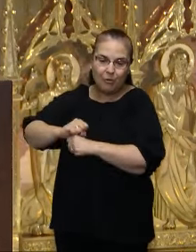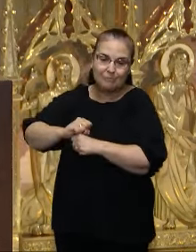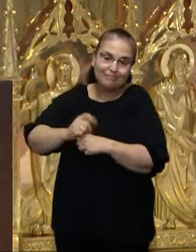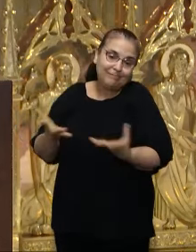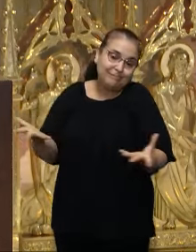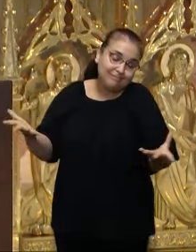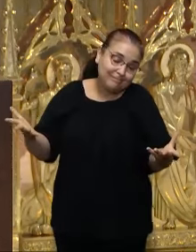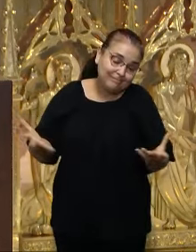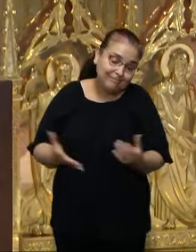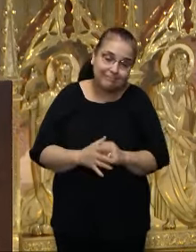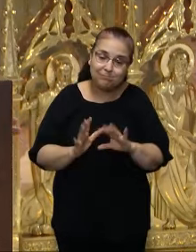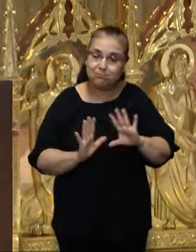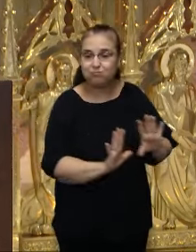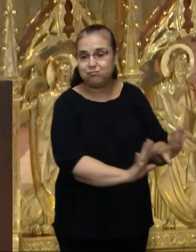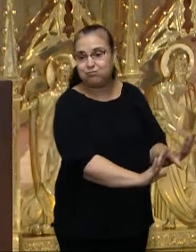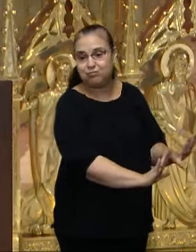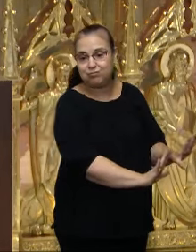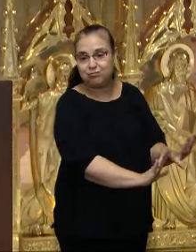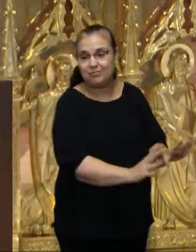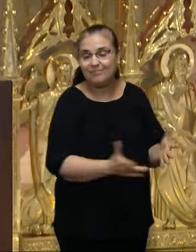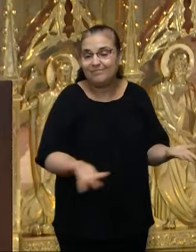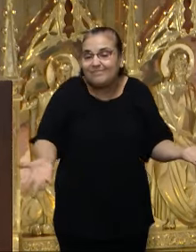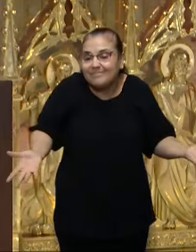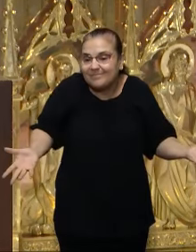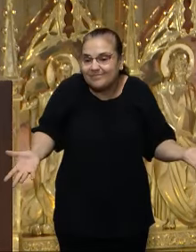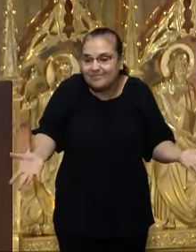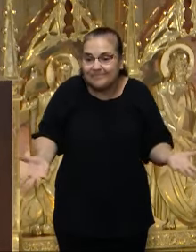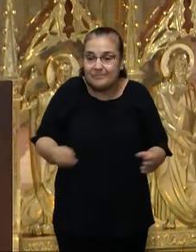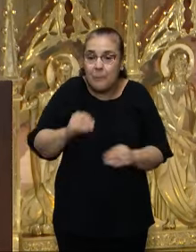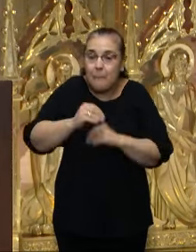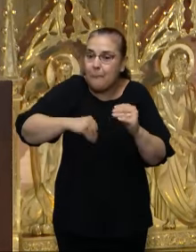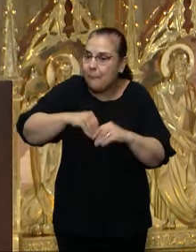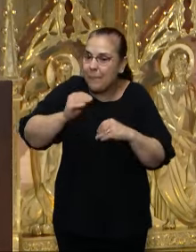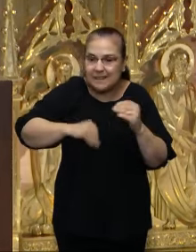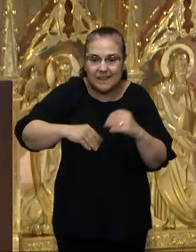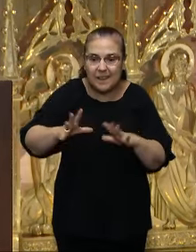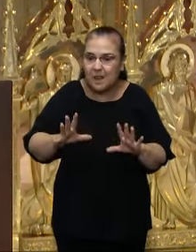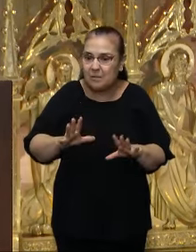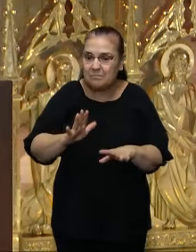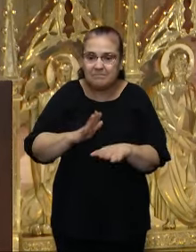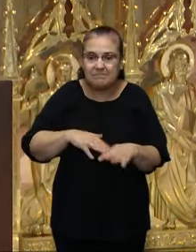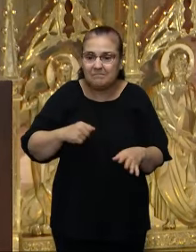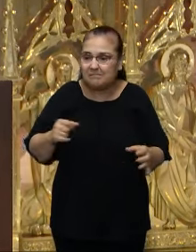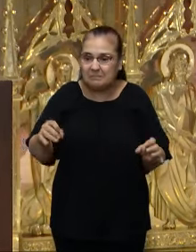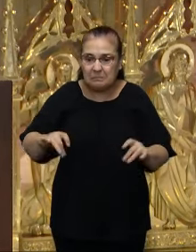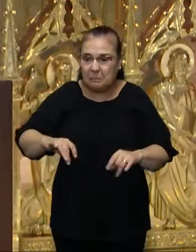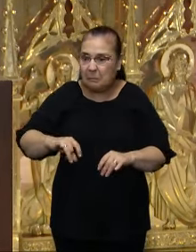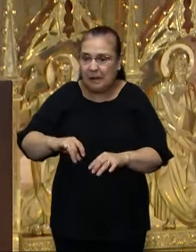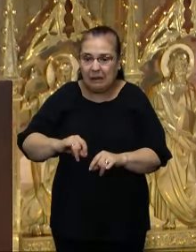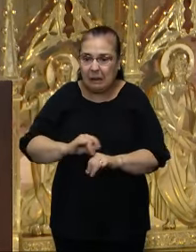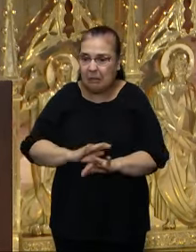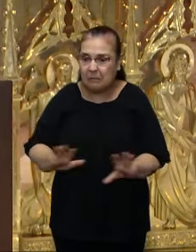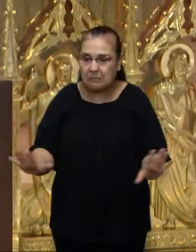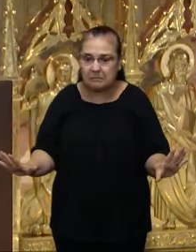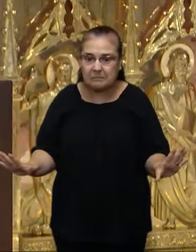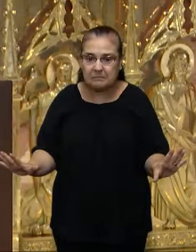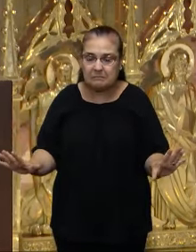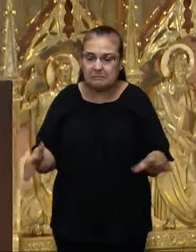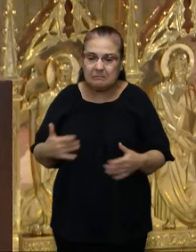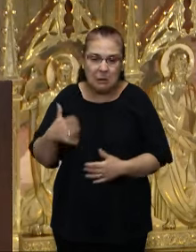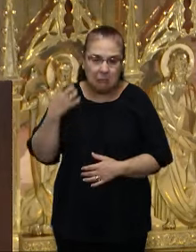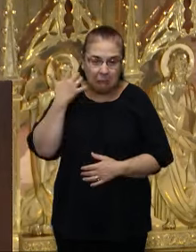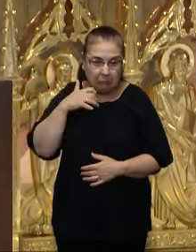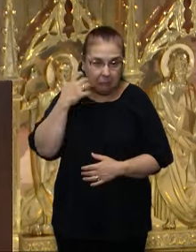porque lo nuestro, nuestros criterios, nuestros bienes materiales sirven para poco. Desde luego, rara vez